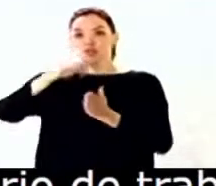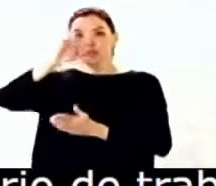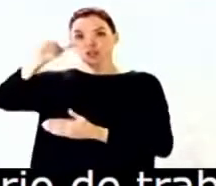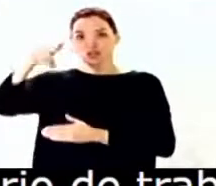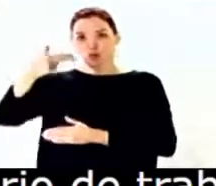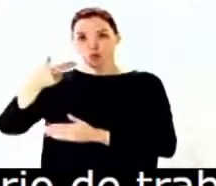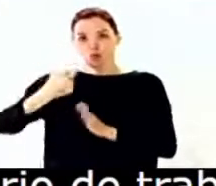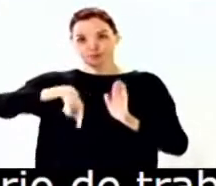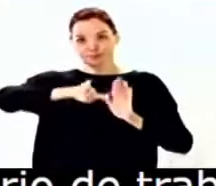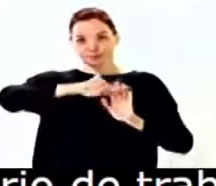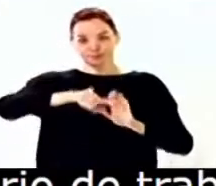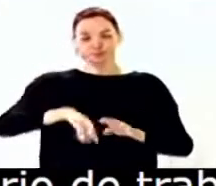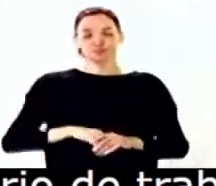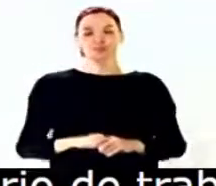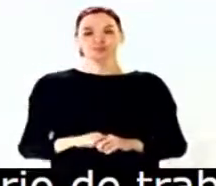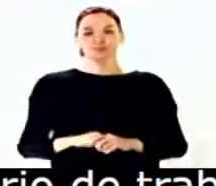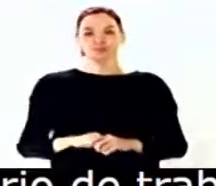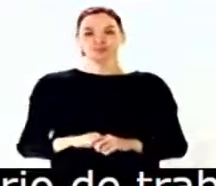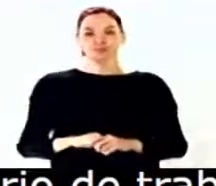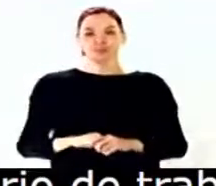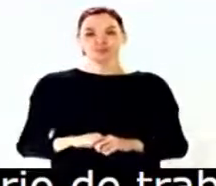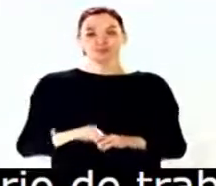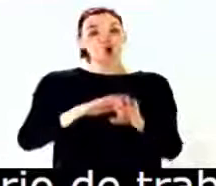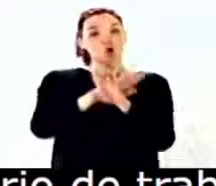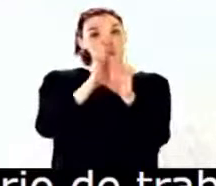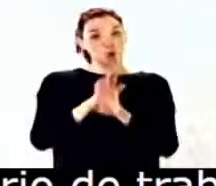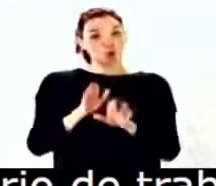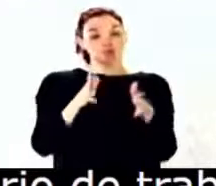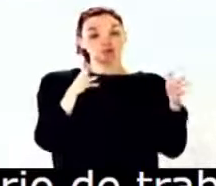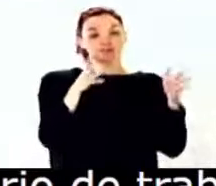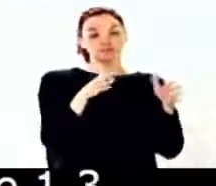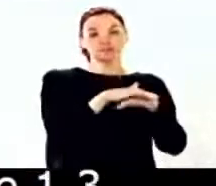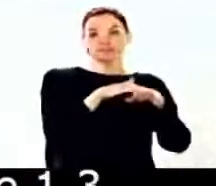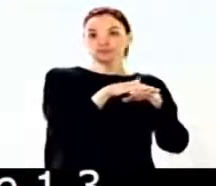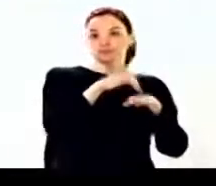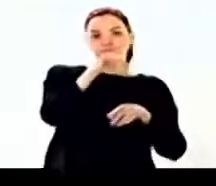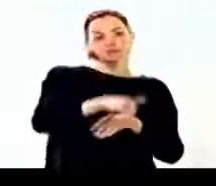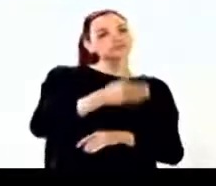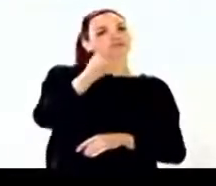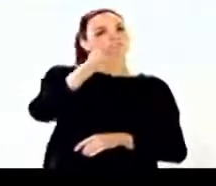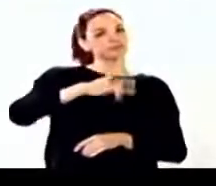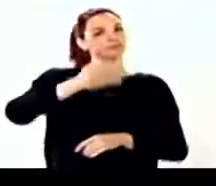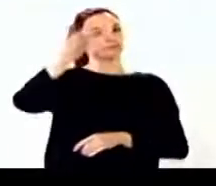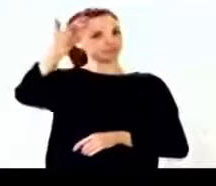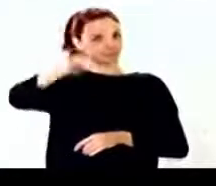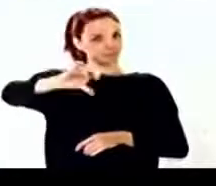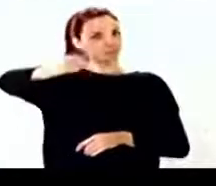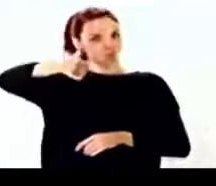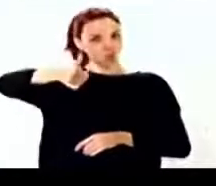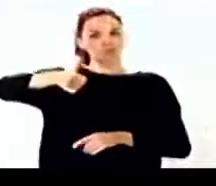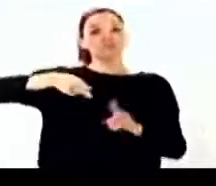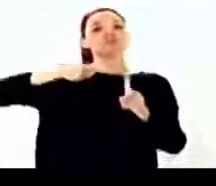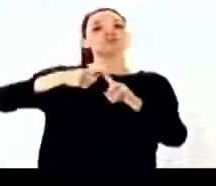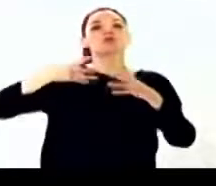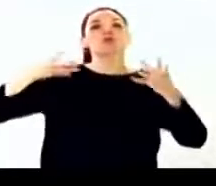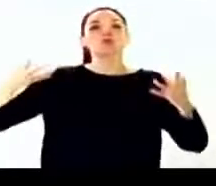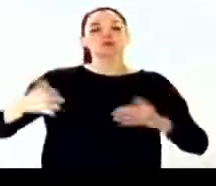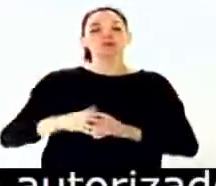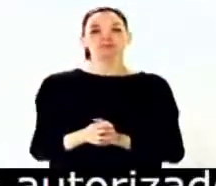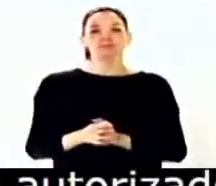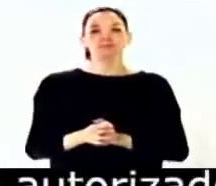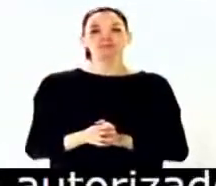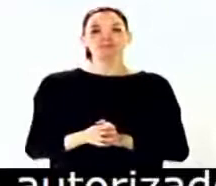de euros. Por último, el Consejo de Gobierno de hoy ha autorizado la contratación de obras para